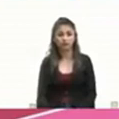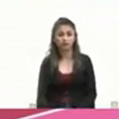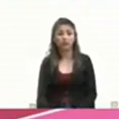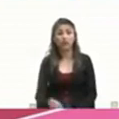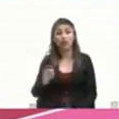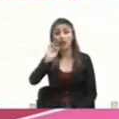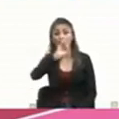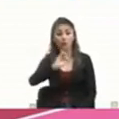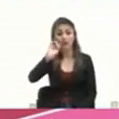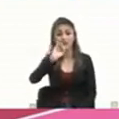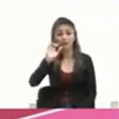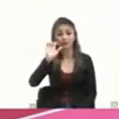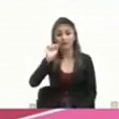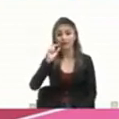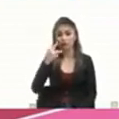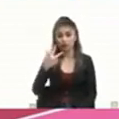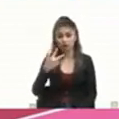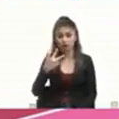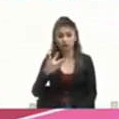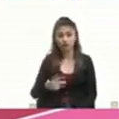Y jueves 28,